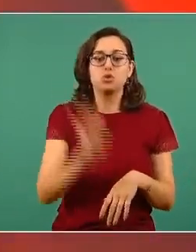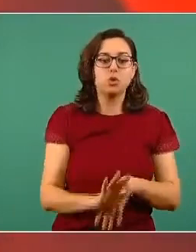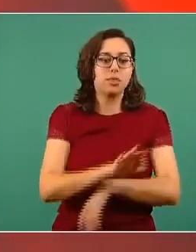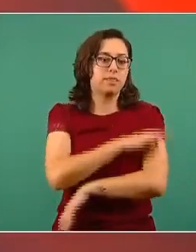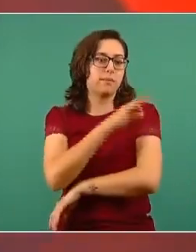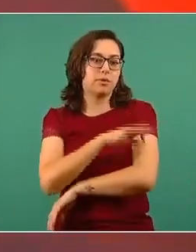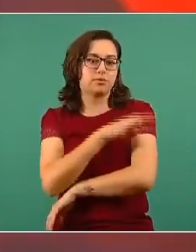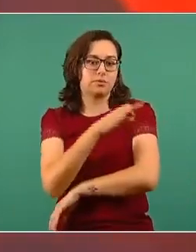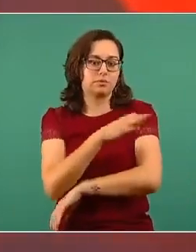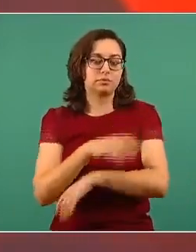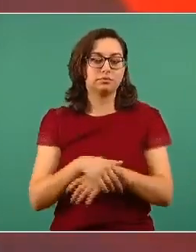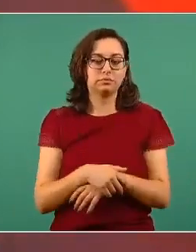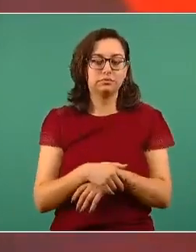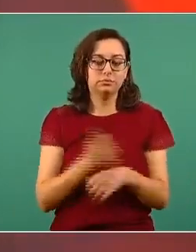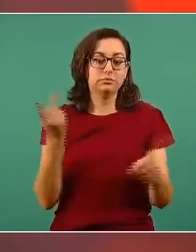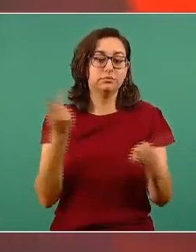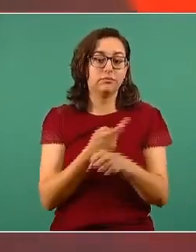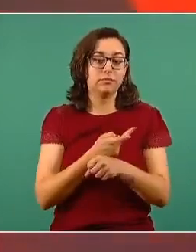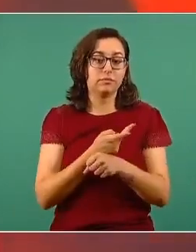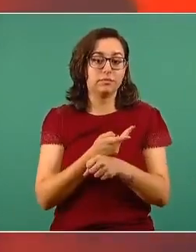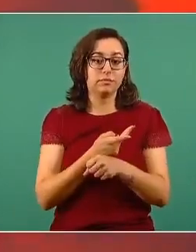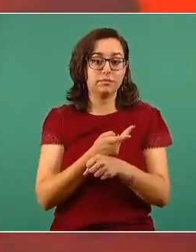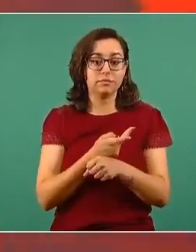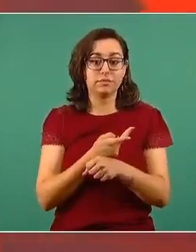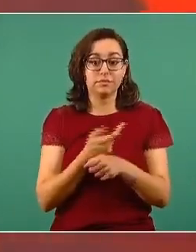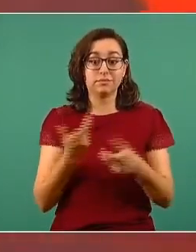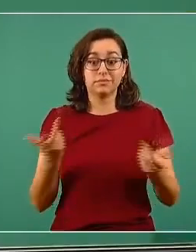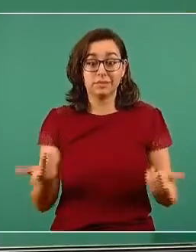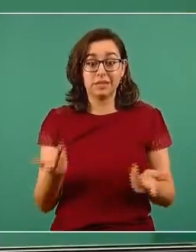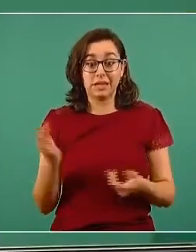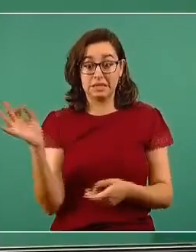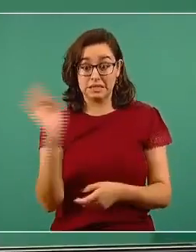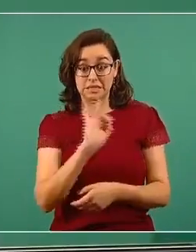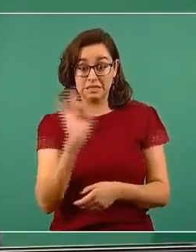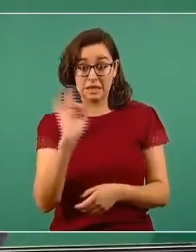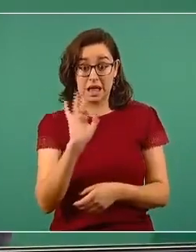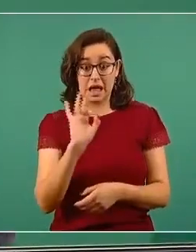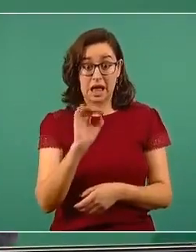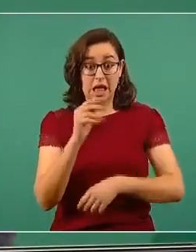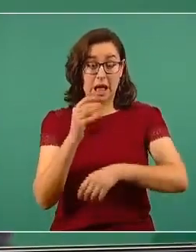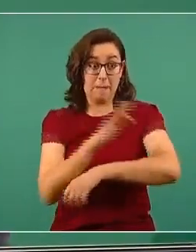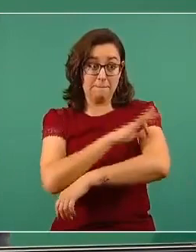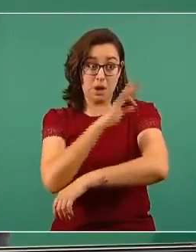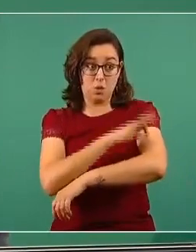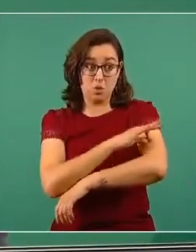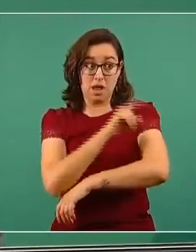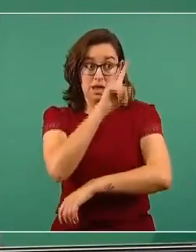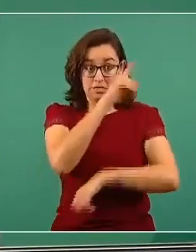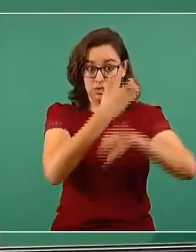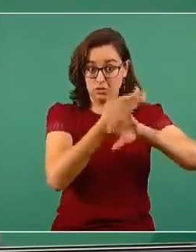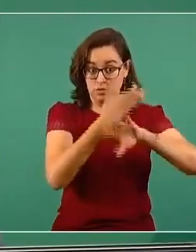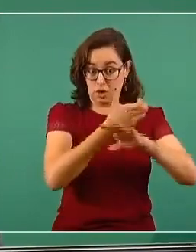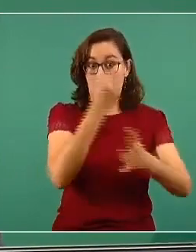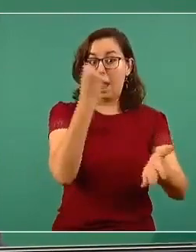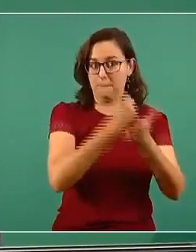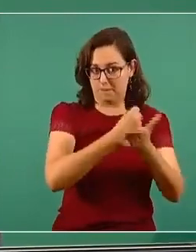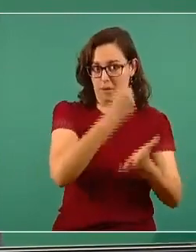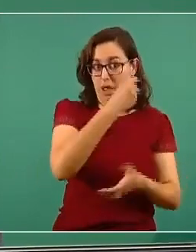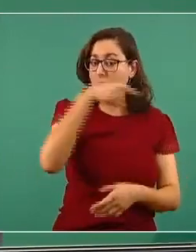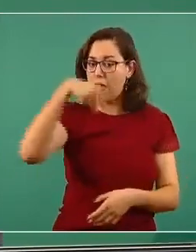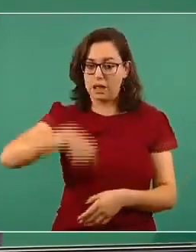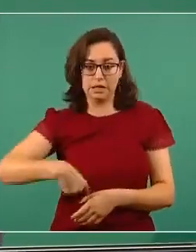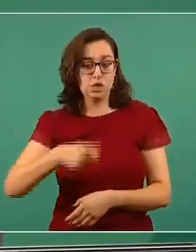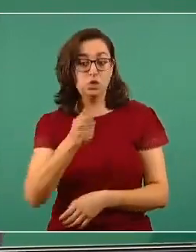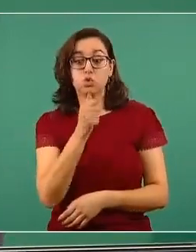un momento dado lo que podría también exponer es a que vacunas que no están autorizadas en México y ya están en Estados Unidos pudieran